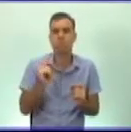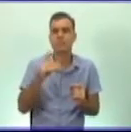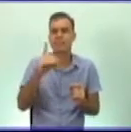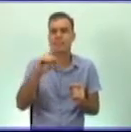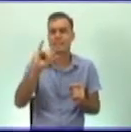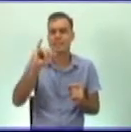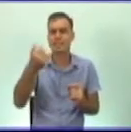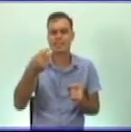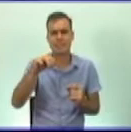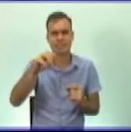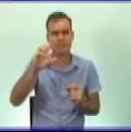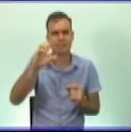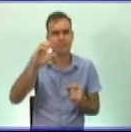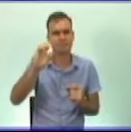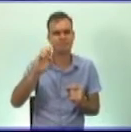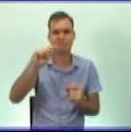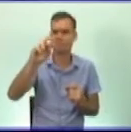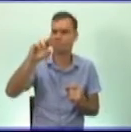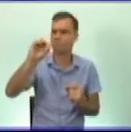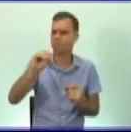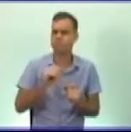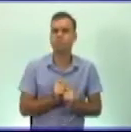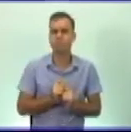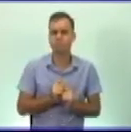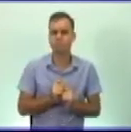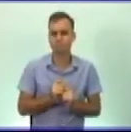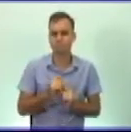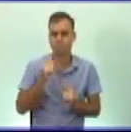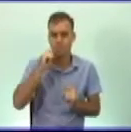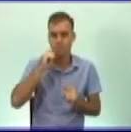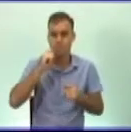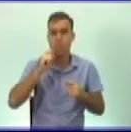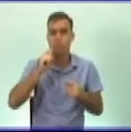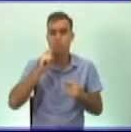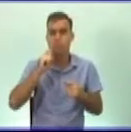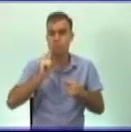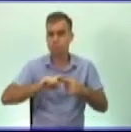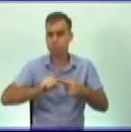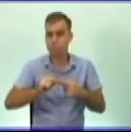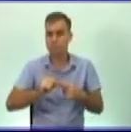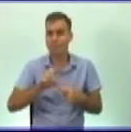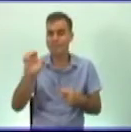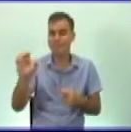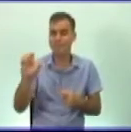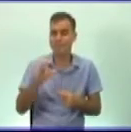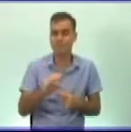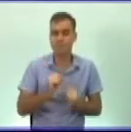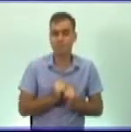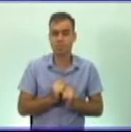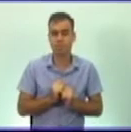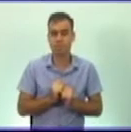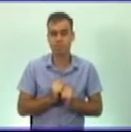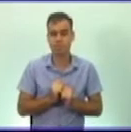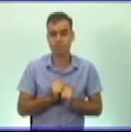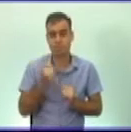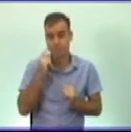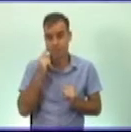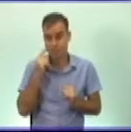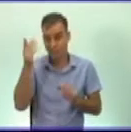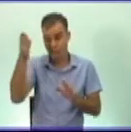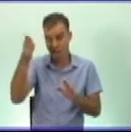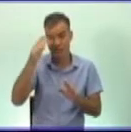AE. Me dicen que tengo un segmento oblicuo, el segmento EC, observen ahí aunque está en la